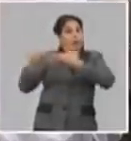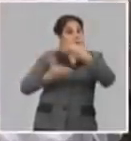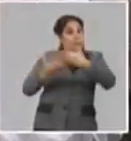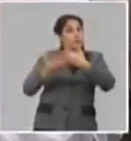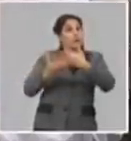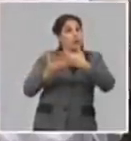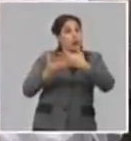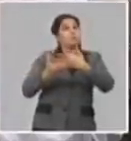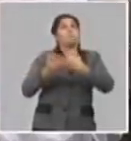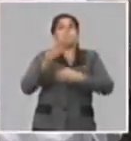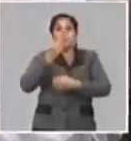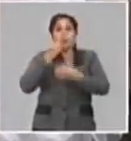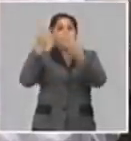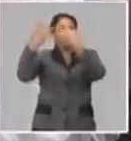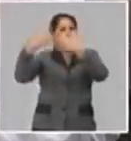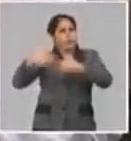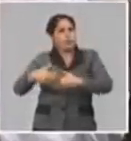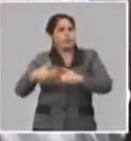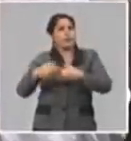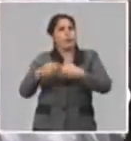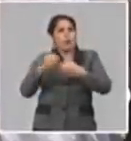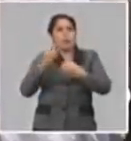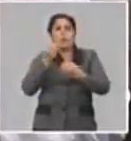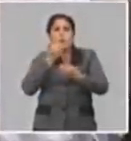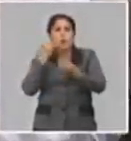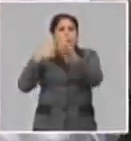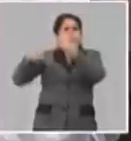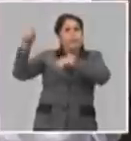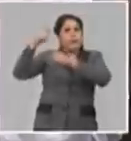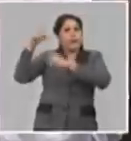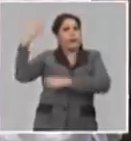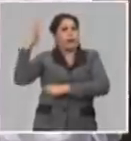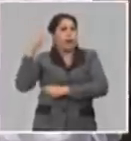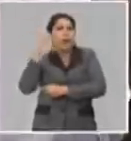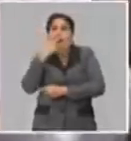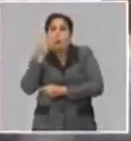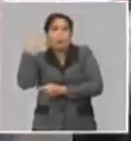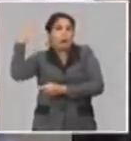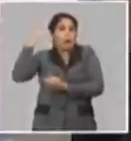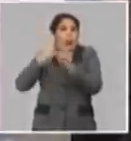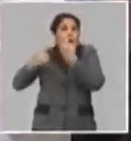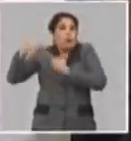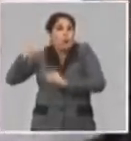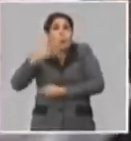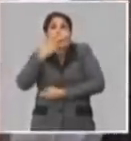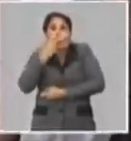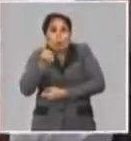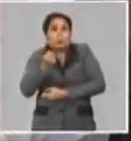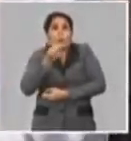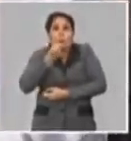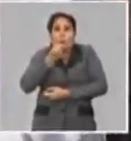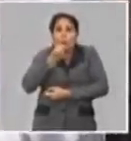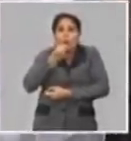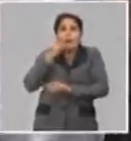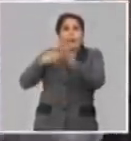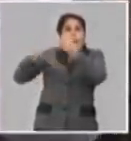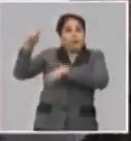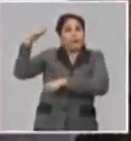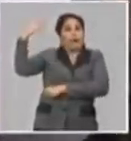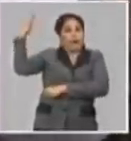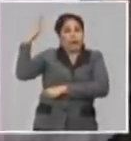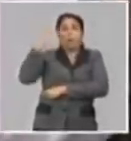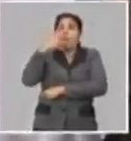en capacidad de producir competitivamente, que tienen productos que pueden ser transables, o sea, que pueden ser colocados en los mercados